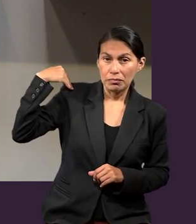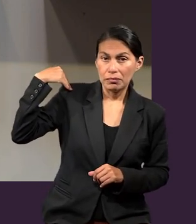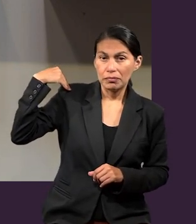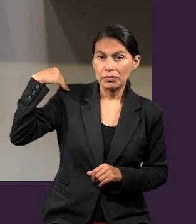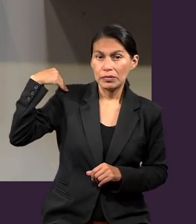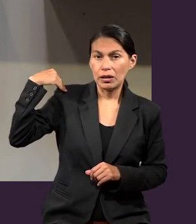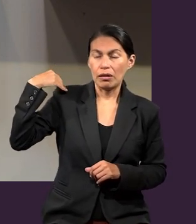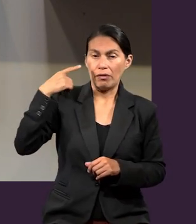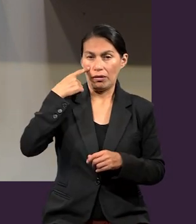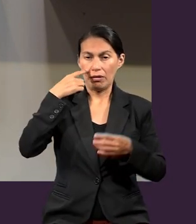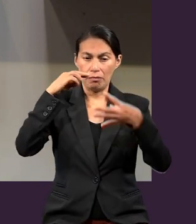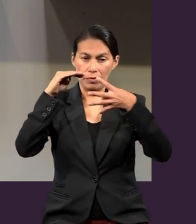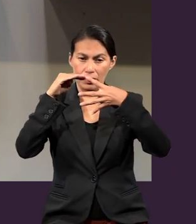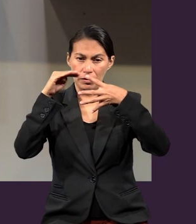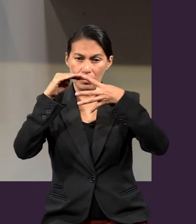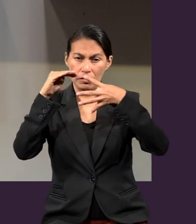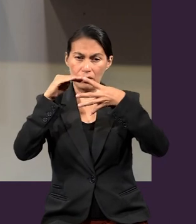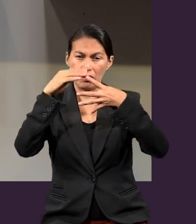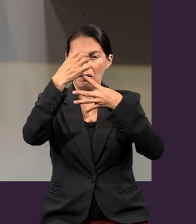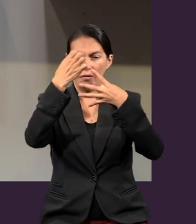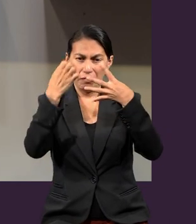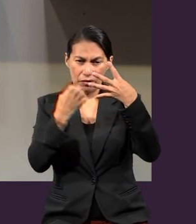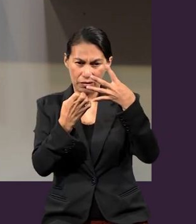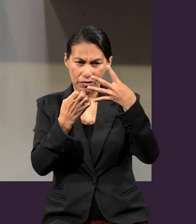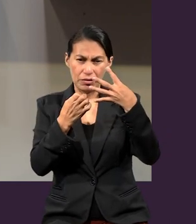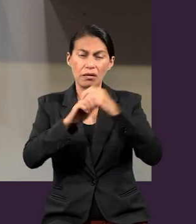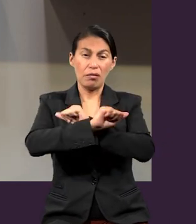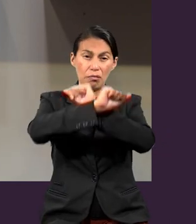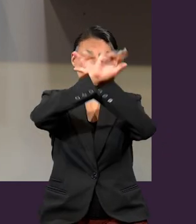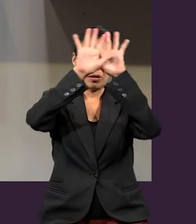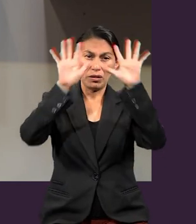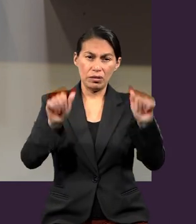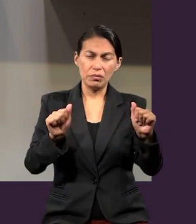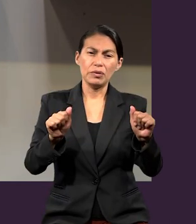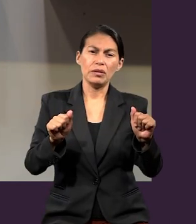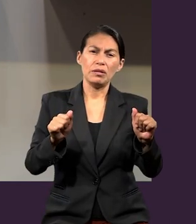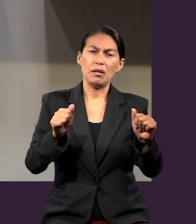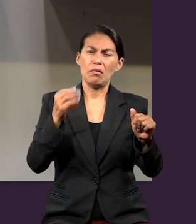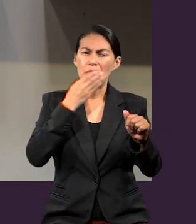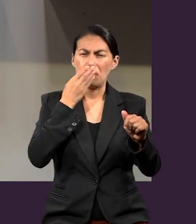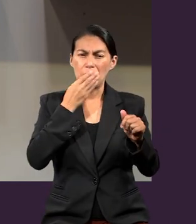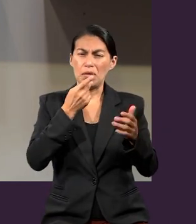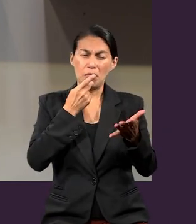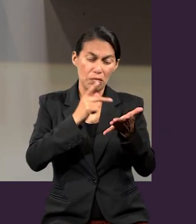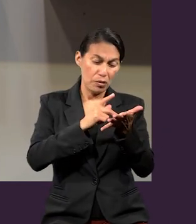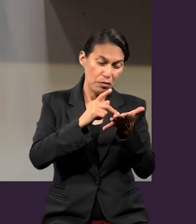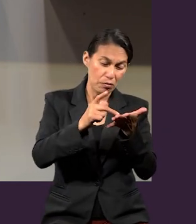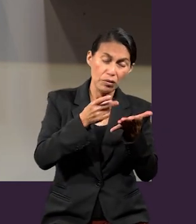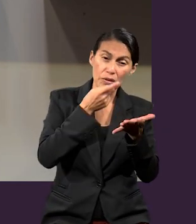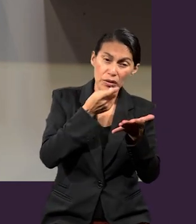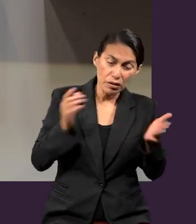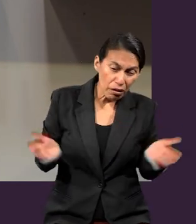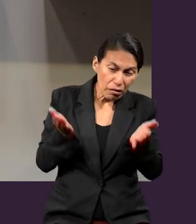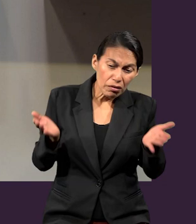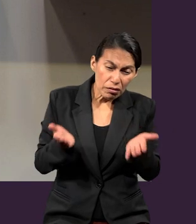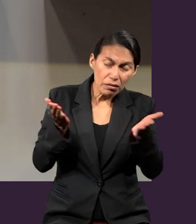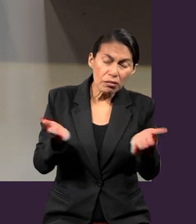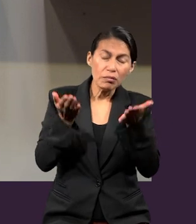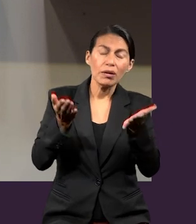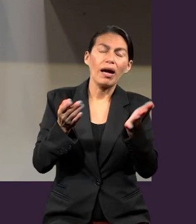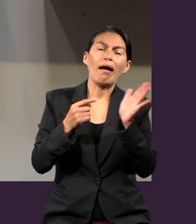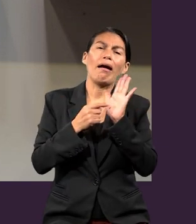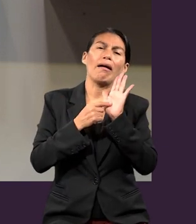Un llamado que a la luz de San Mateo, a la luz de los evangelios, a la luz de Apocalipsis, a la luz de lo que Pablo nos